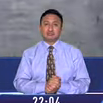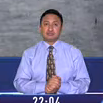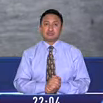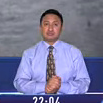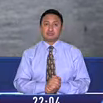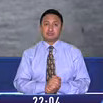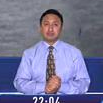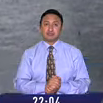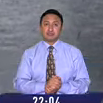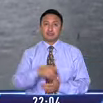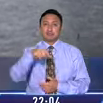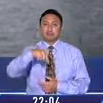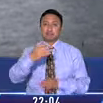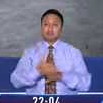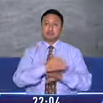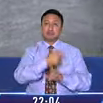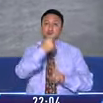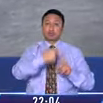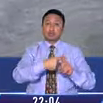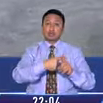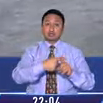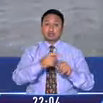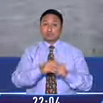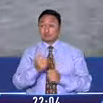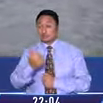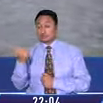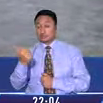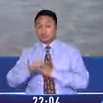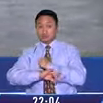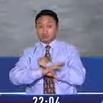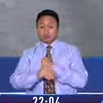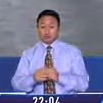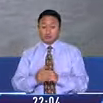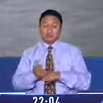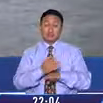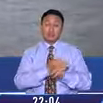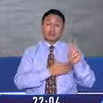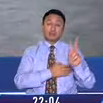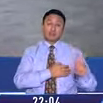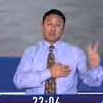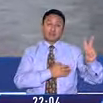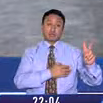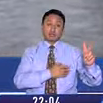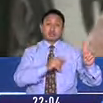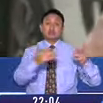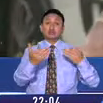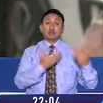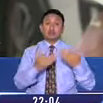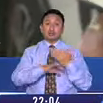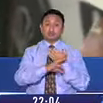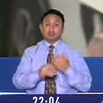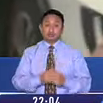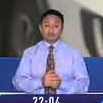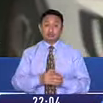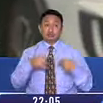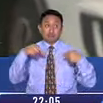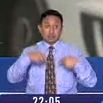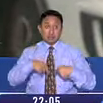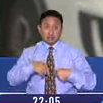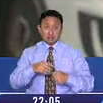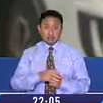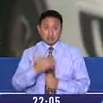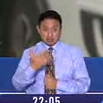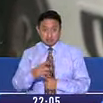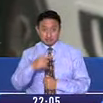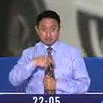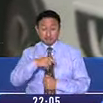Y hace un mes también hubo un robo vaquicito en la esquina y el viernes que pasó, que han robado una tienda por aquí. Pues acá es muy, muy común que ya están